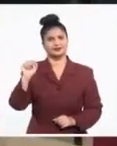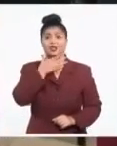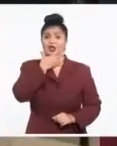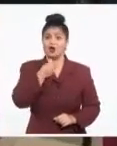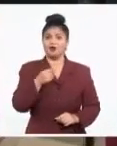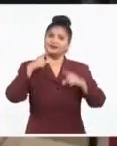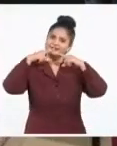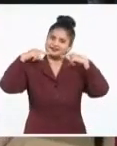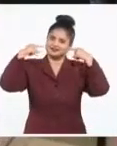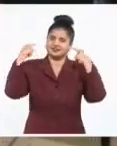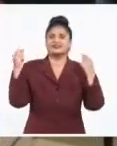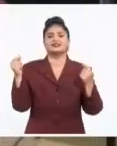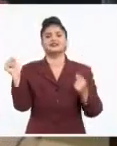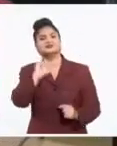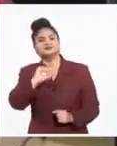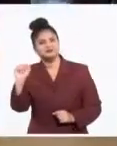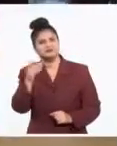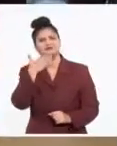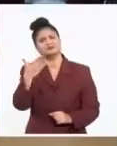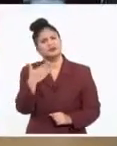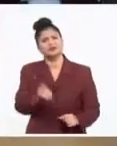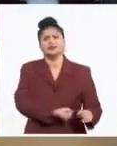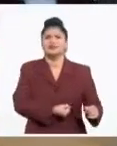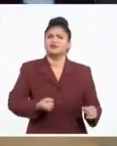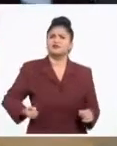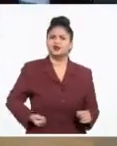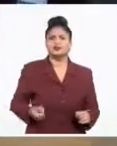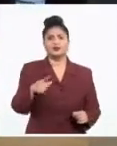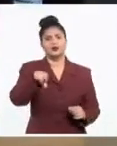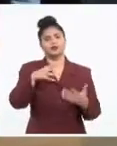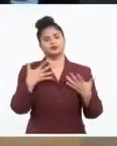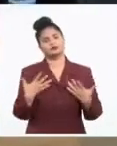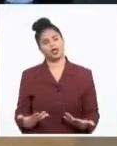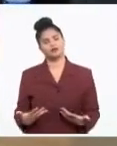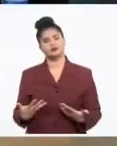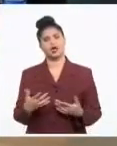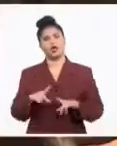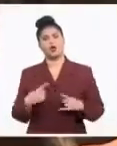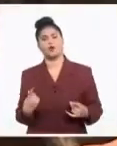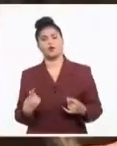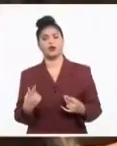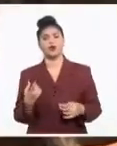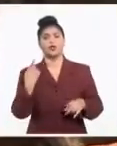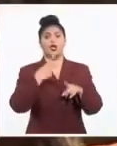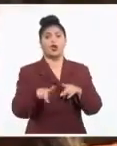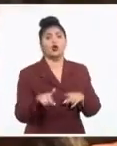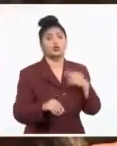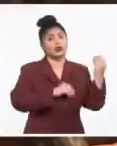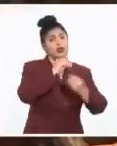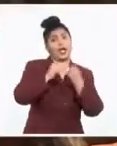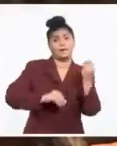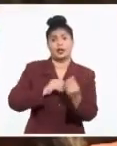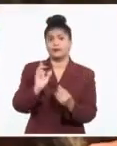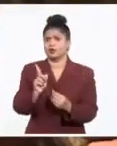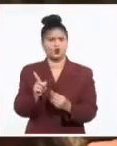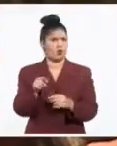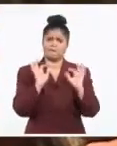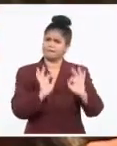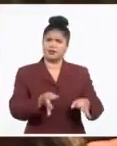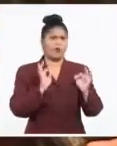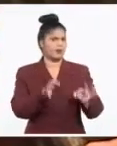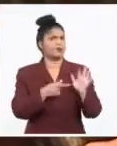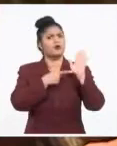muy felices, lograron una gran actuación. Quizás el cansancio de las últimas rondas por no tener suplente para poder rotar el equipo y la tensión